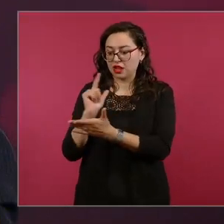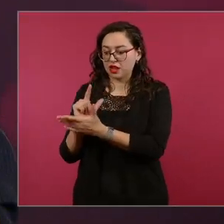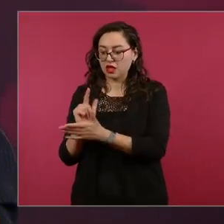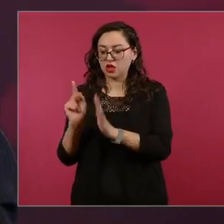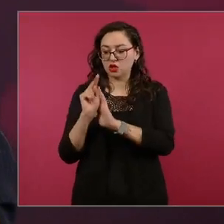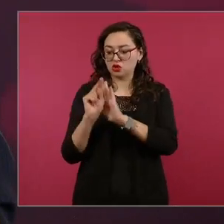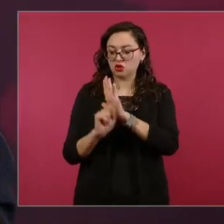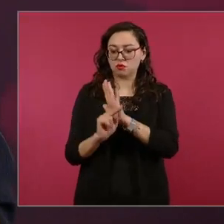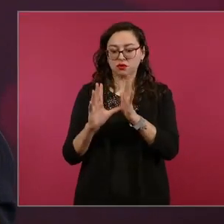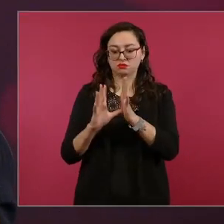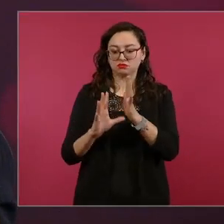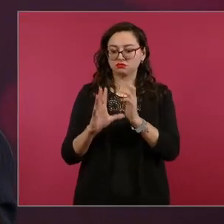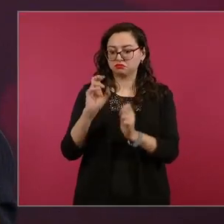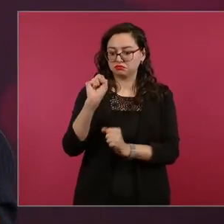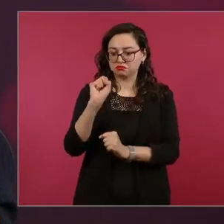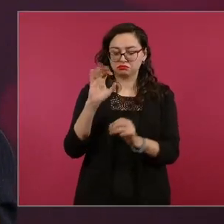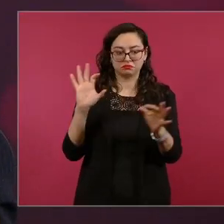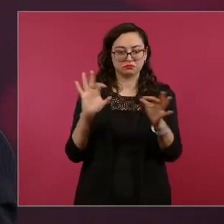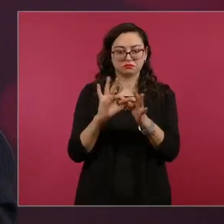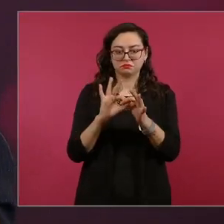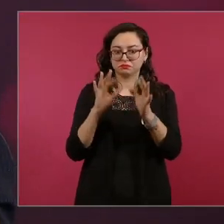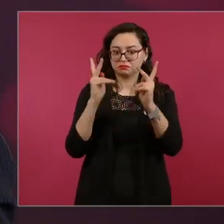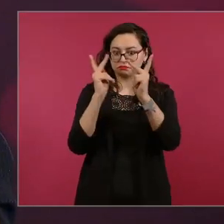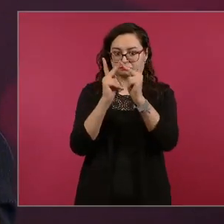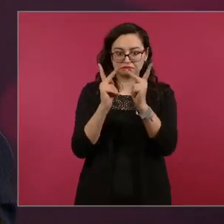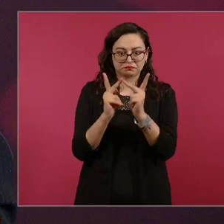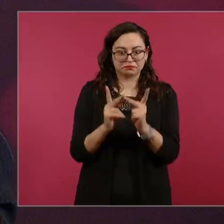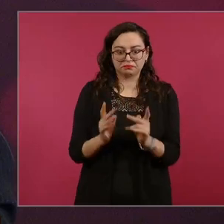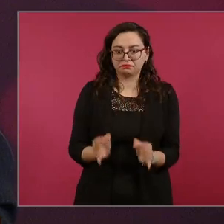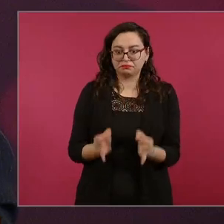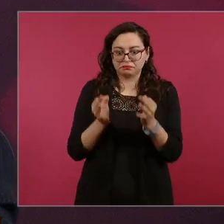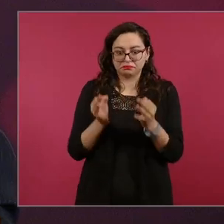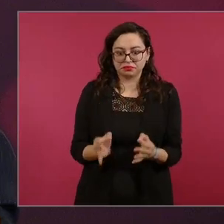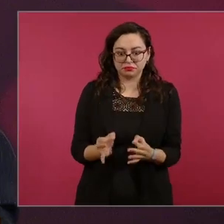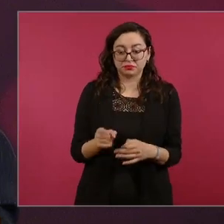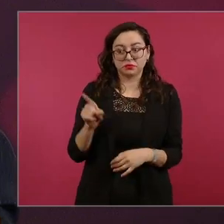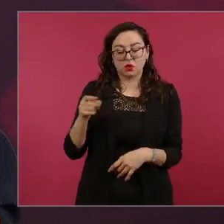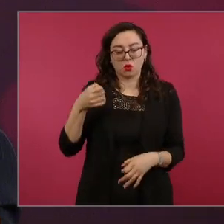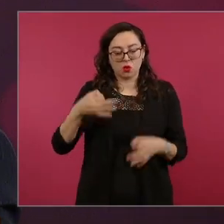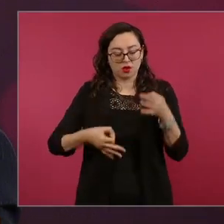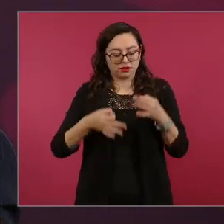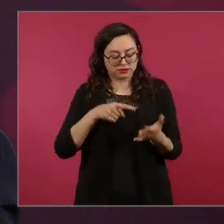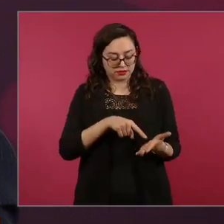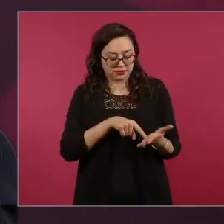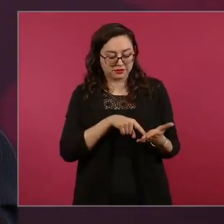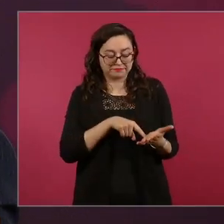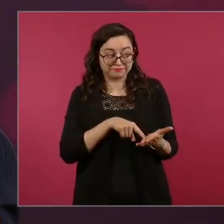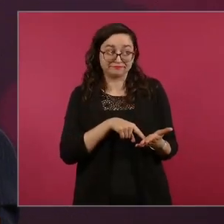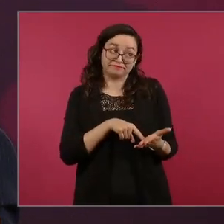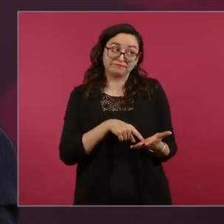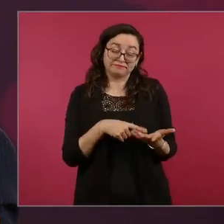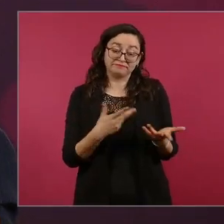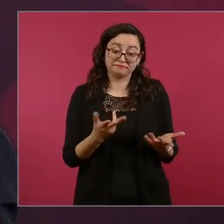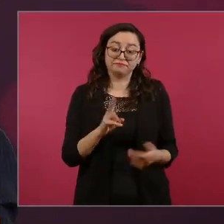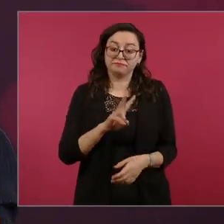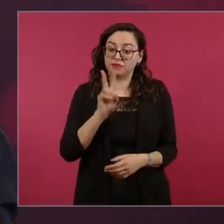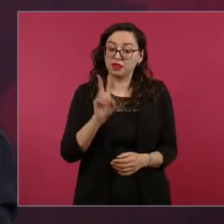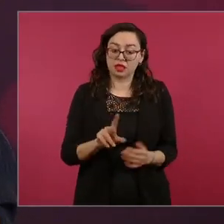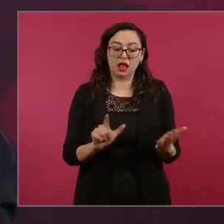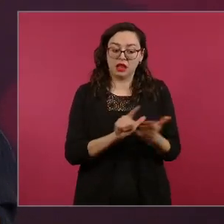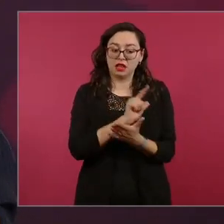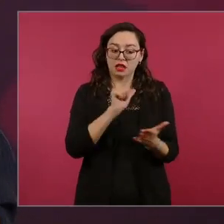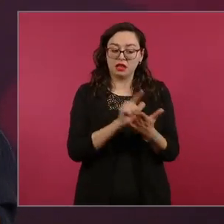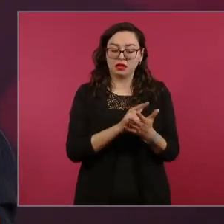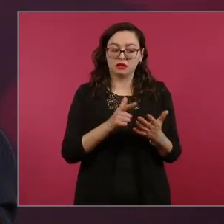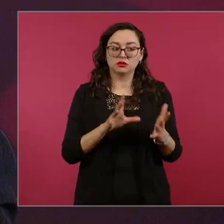aplica es válida y está vigente y las autoridades jurisdiccionales así lo han determinado en sus resoluciones. También